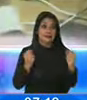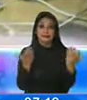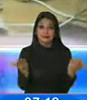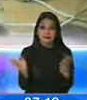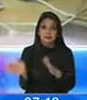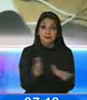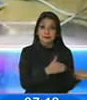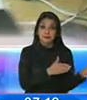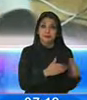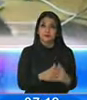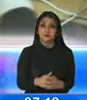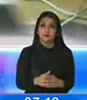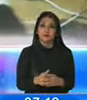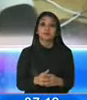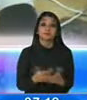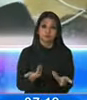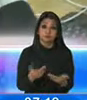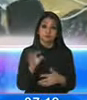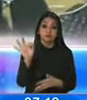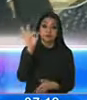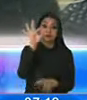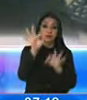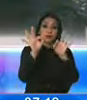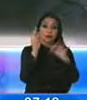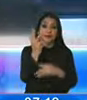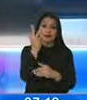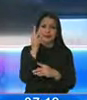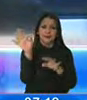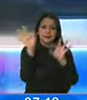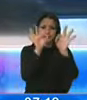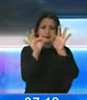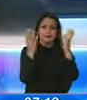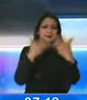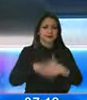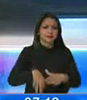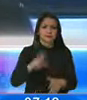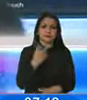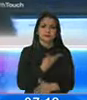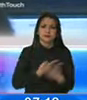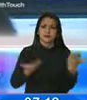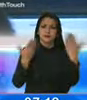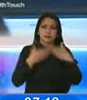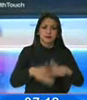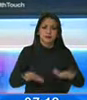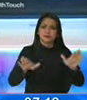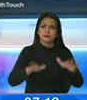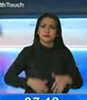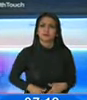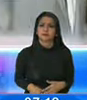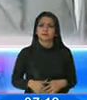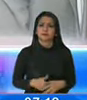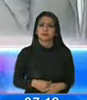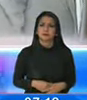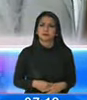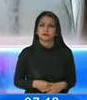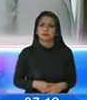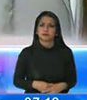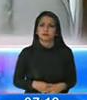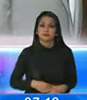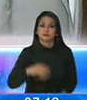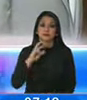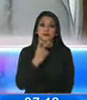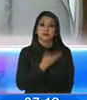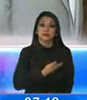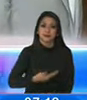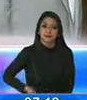elementos construyeron o influyeron en este caso ya para la salida definitiva de Glass de la vicepresidencia? Pese a que el